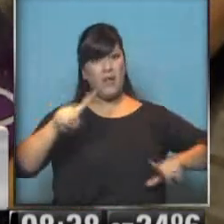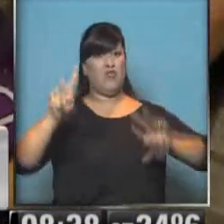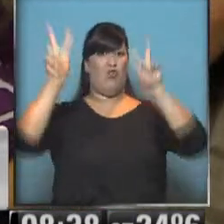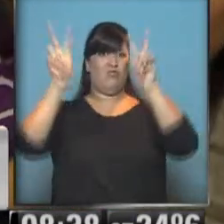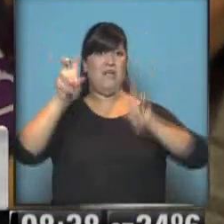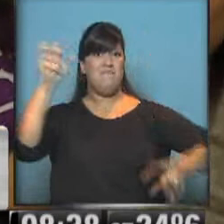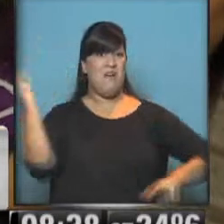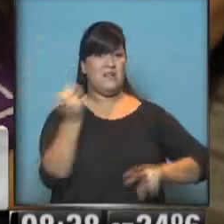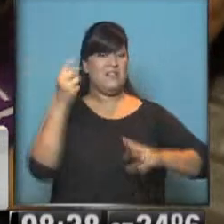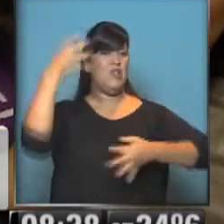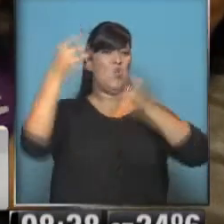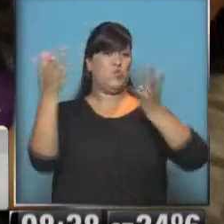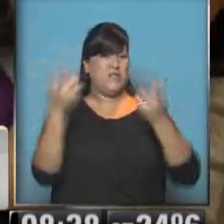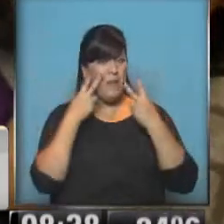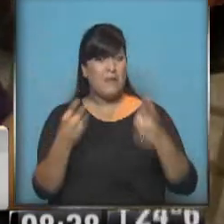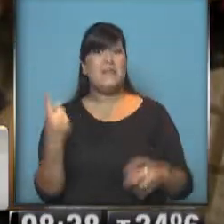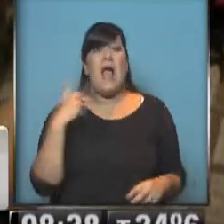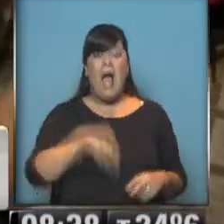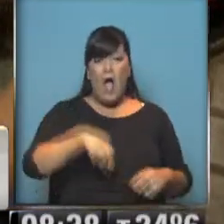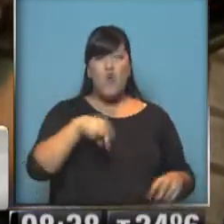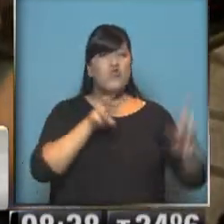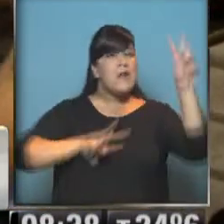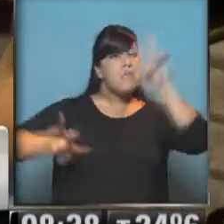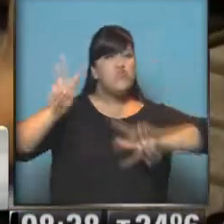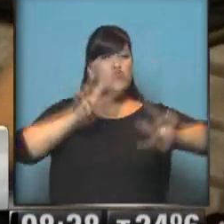necesario. Igual ahora lo último que se está buscando fue alguien